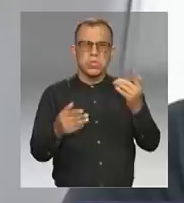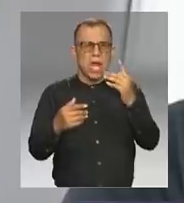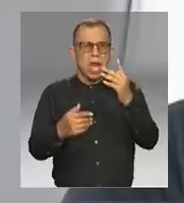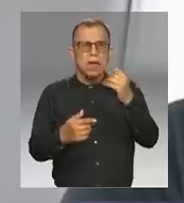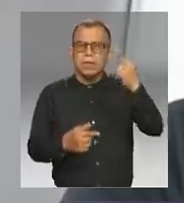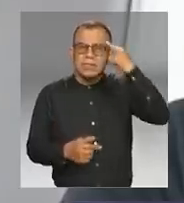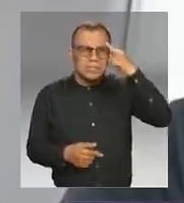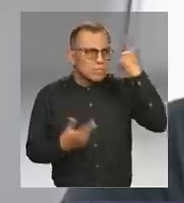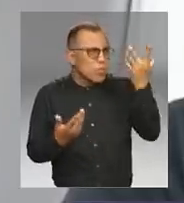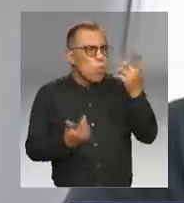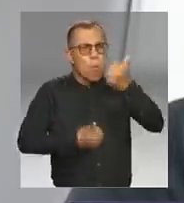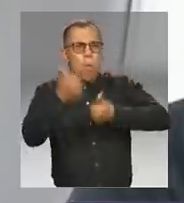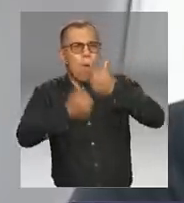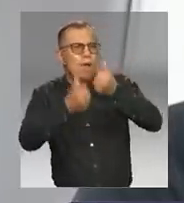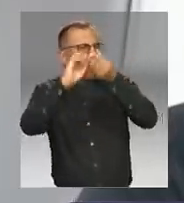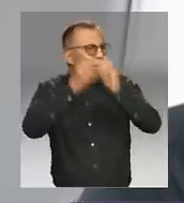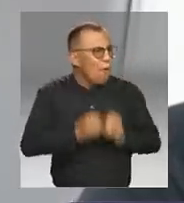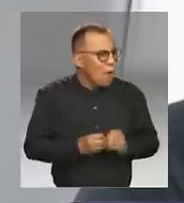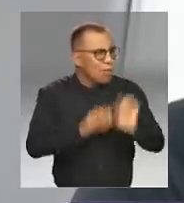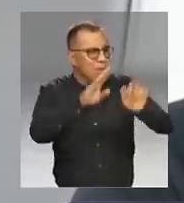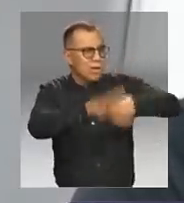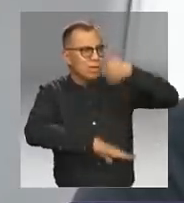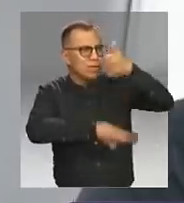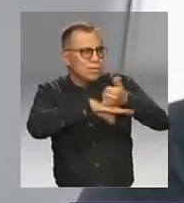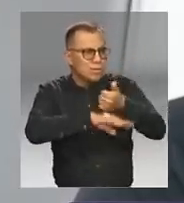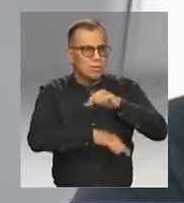dirigentes hacen este tipo